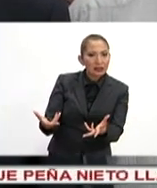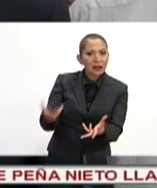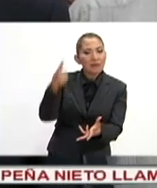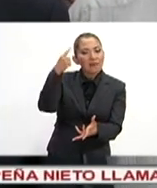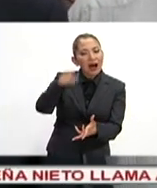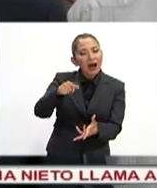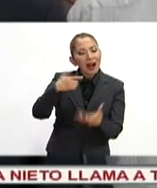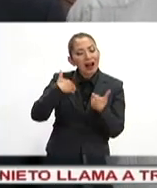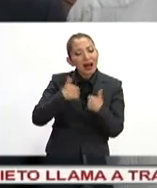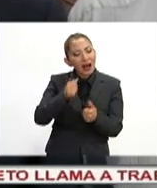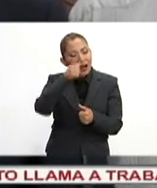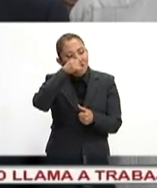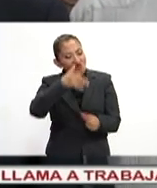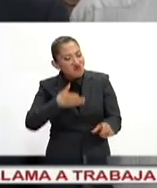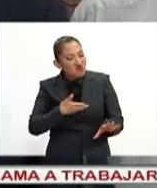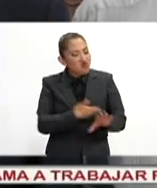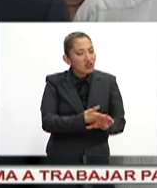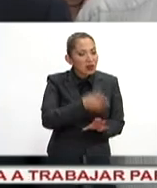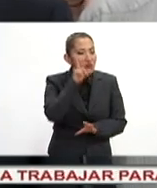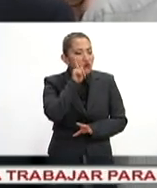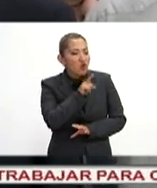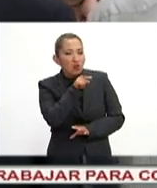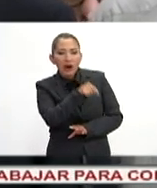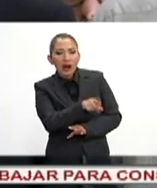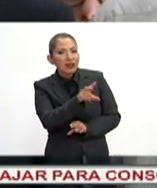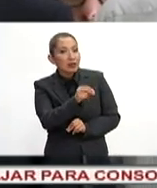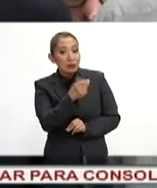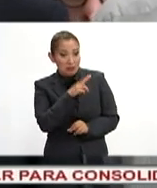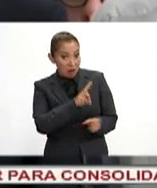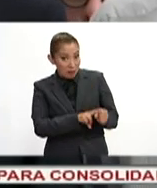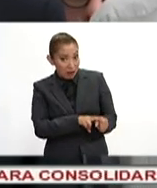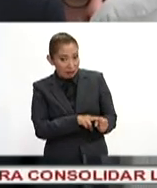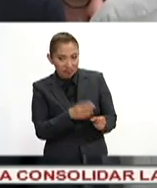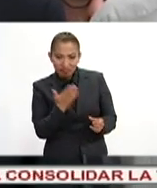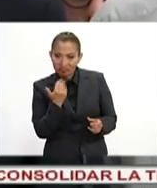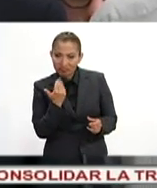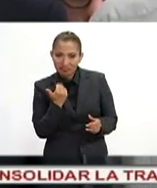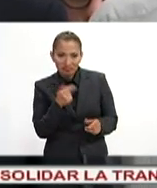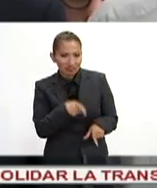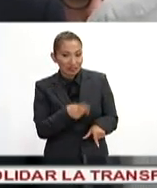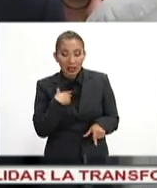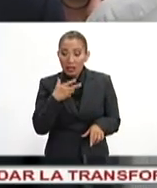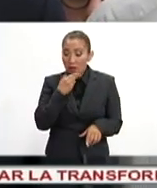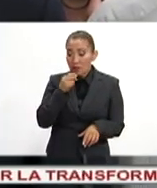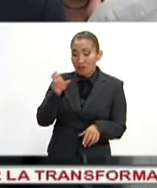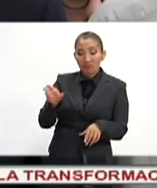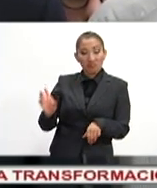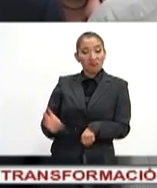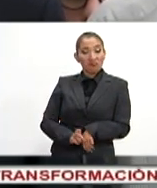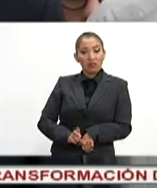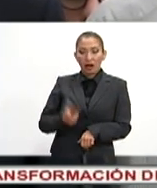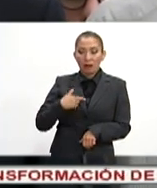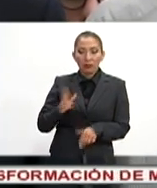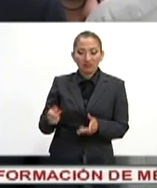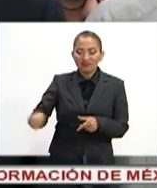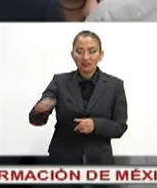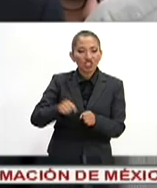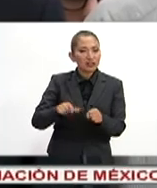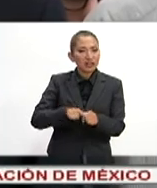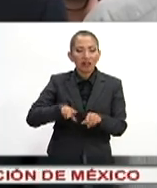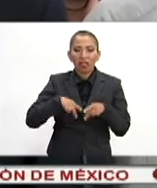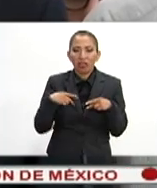para entender que la violencia de género no es normal y que el machismo nos debilita como